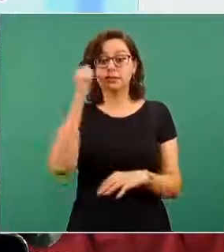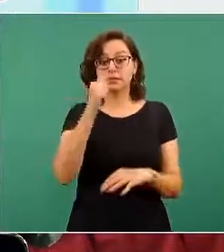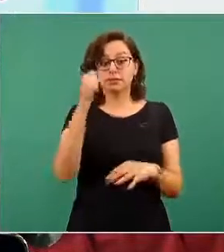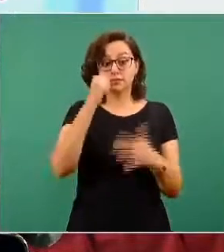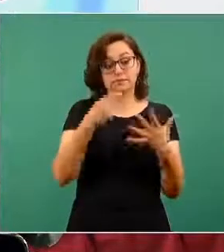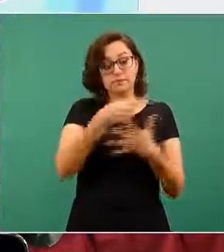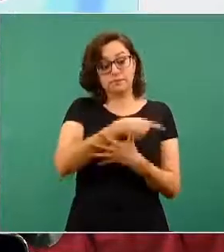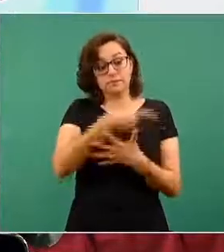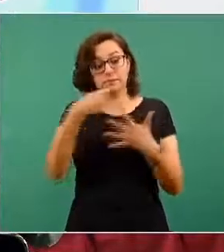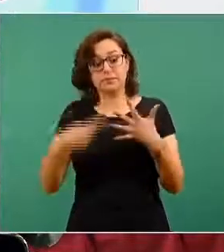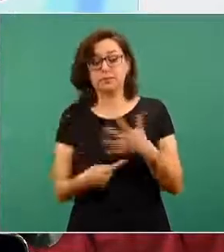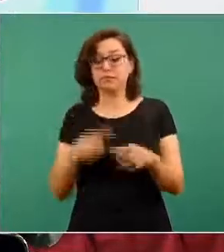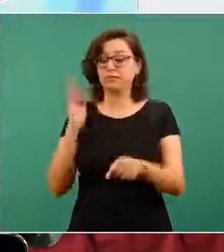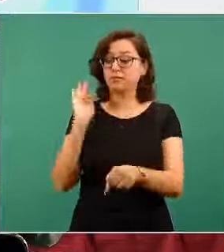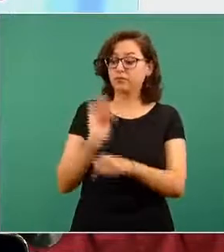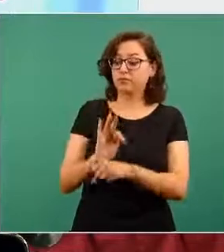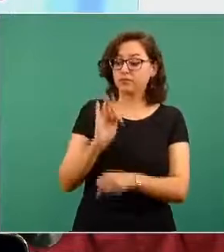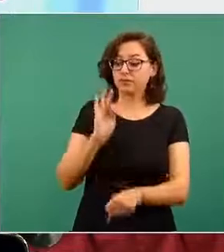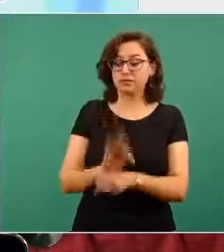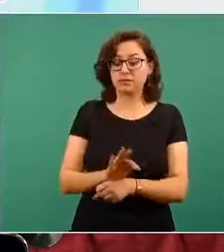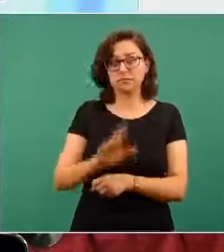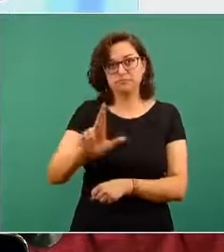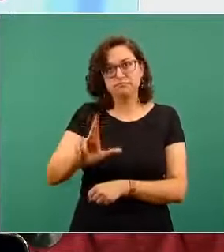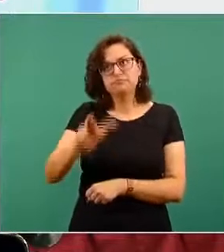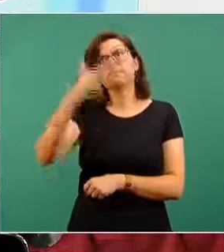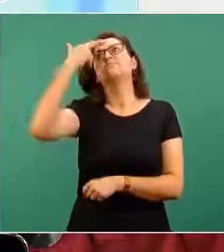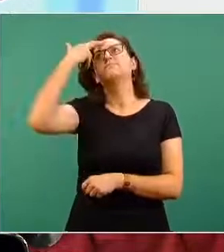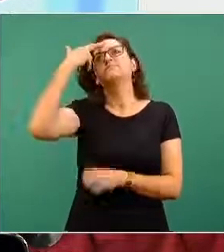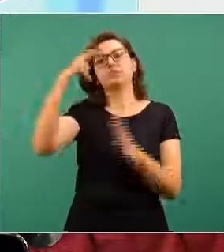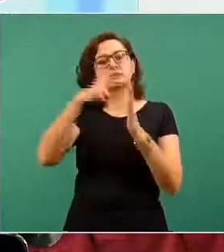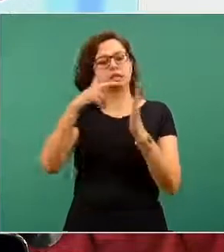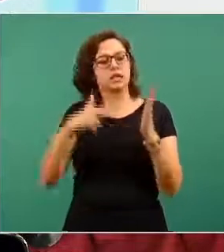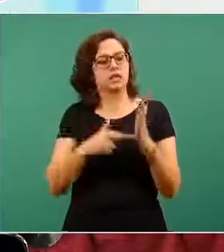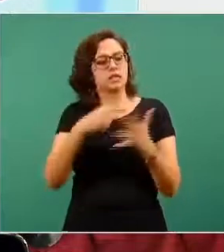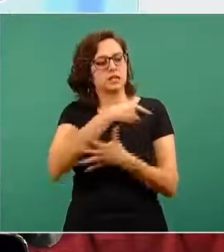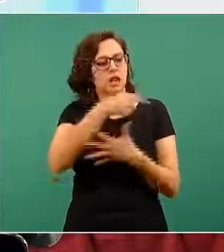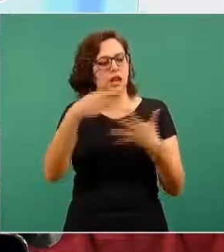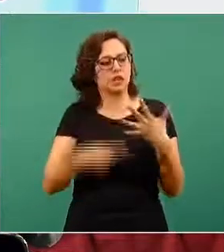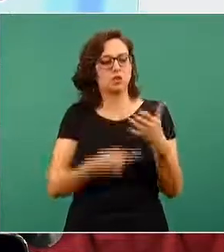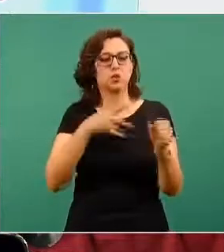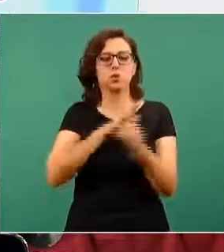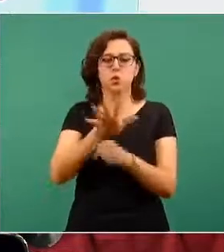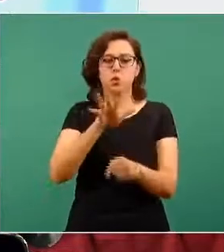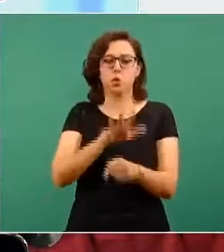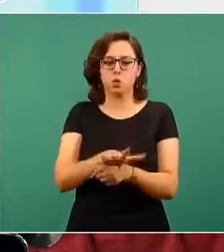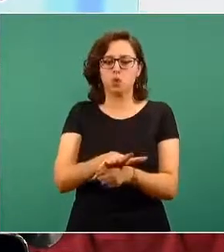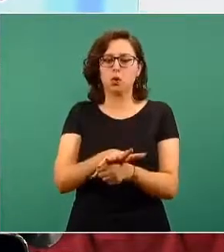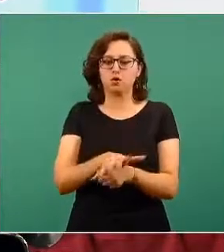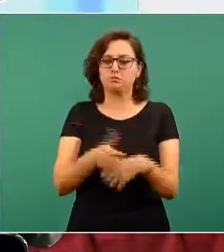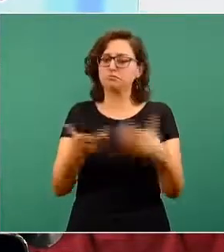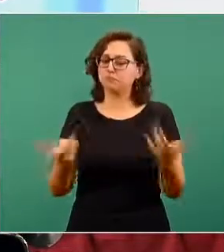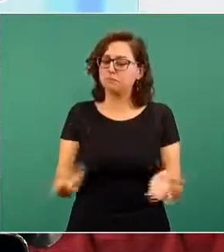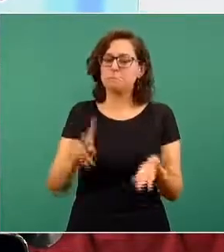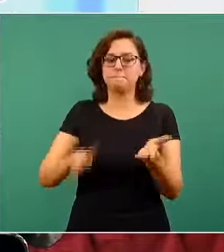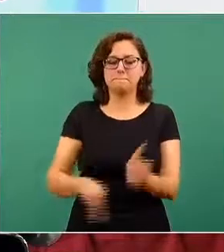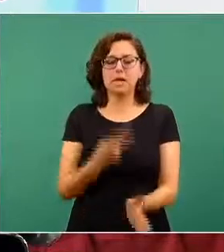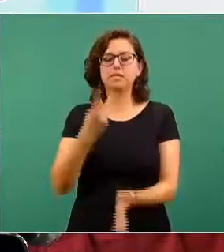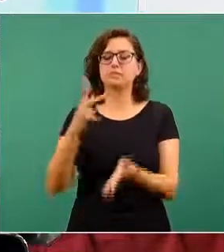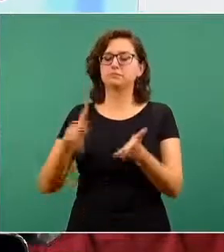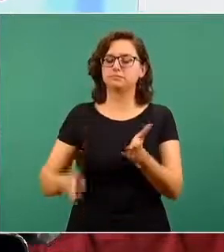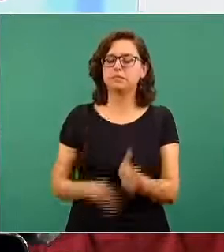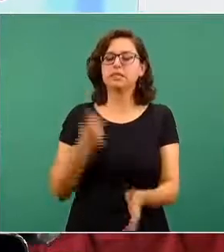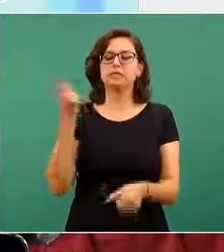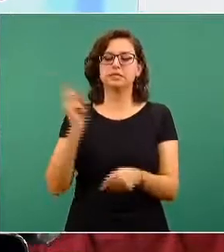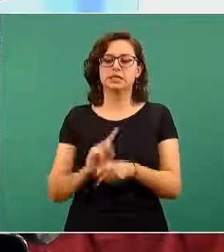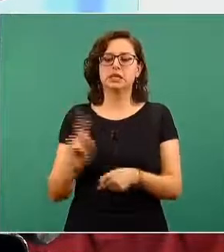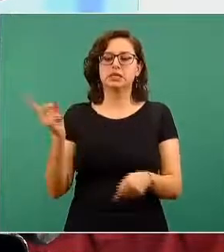protección, las vamos a ir presentando una a una para recordar de cuando en cuando cuáles son estas medidas. Ya las hemos repetido prácticamente todos